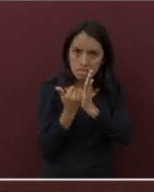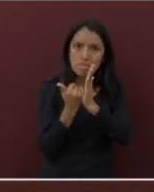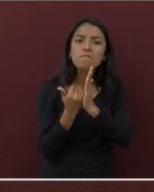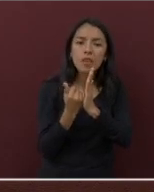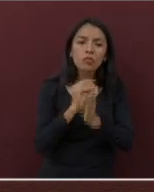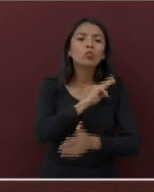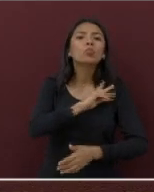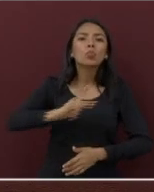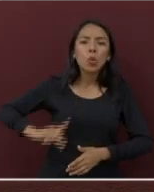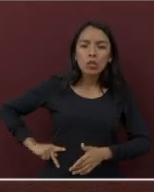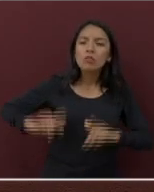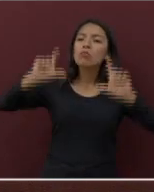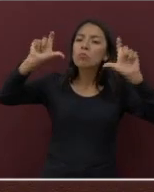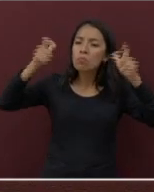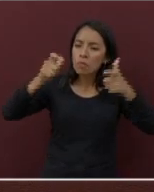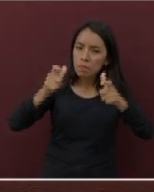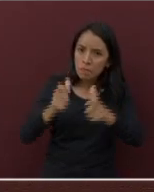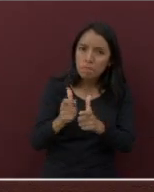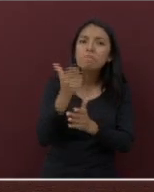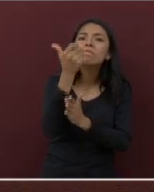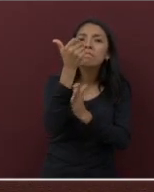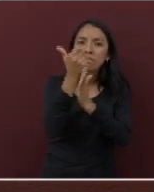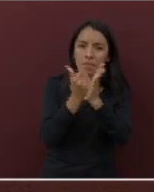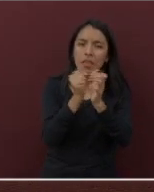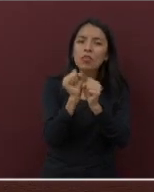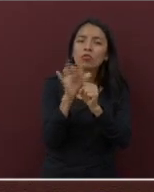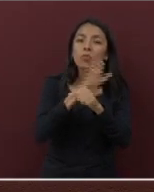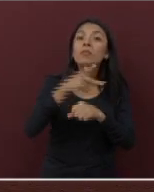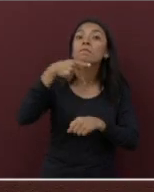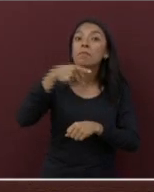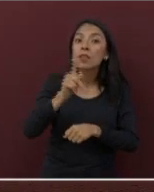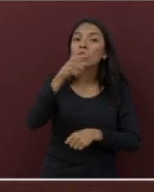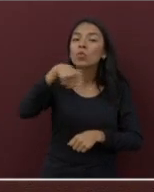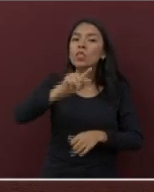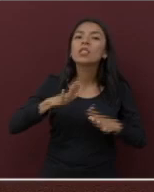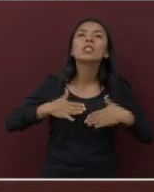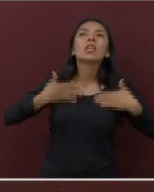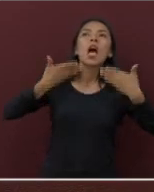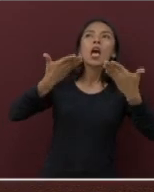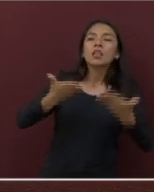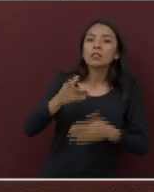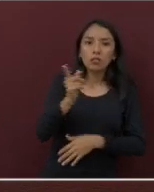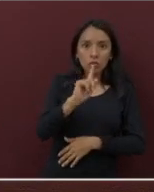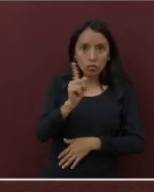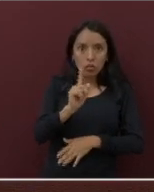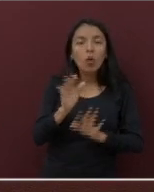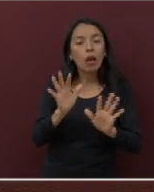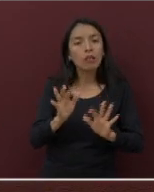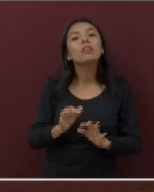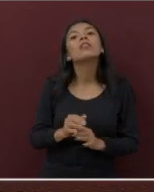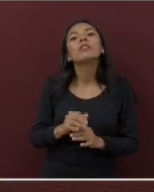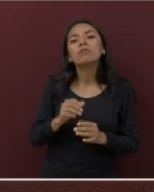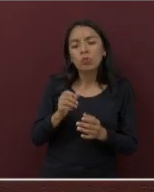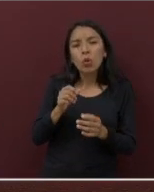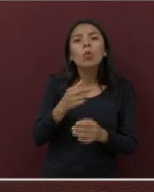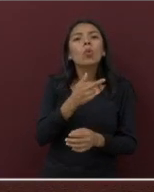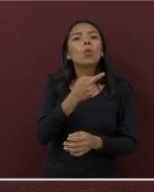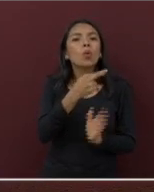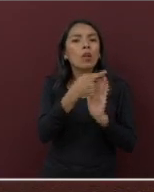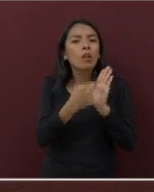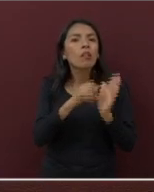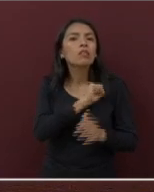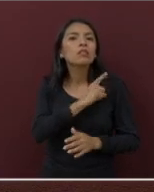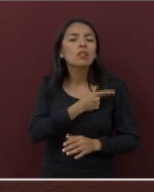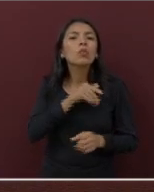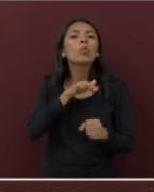transmisión. Sin embargo, es importante no confiarse y mantener las medidas preventivas, como el correcto lavado de manos con